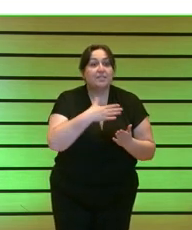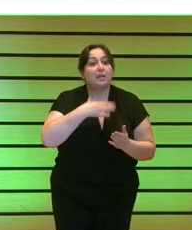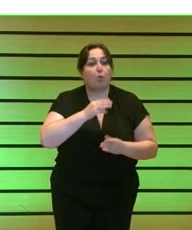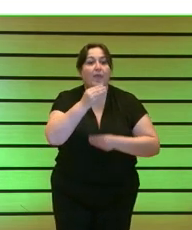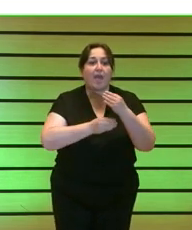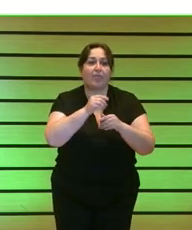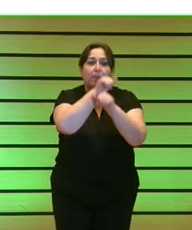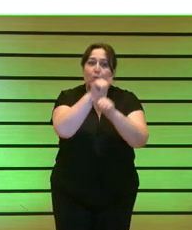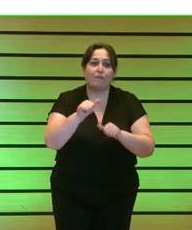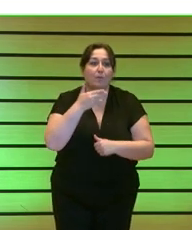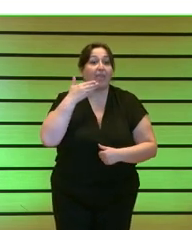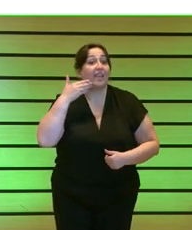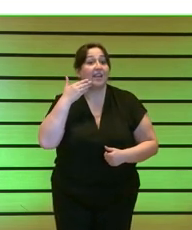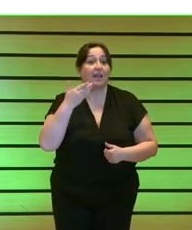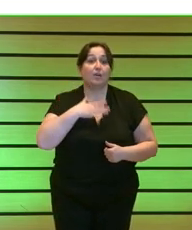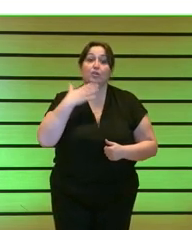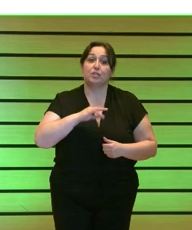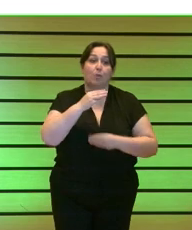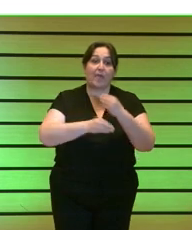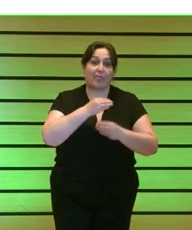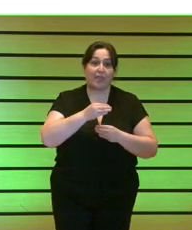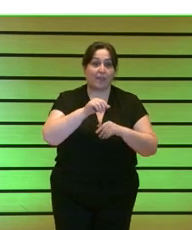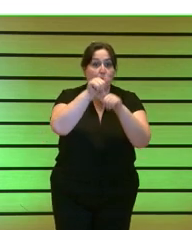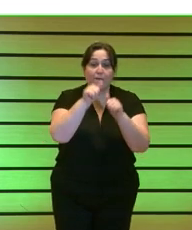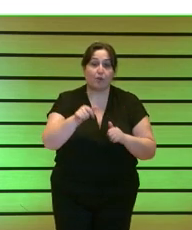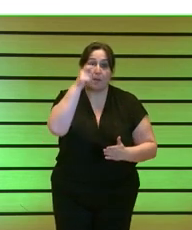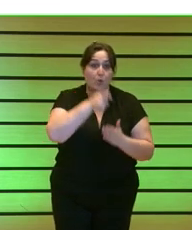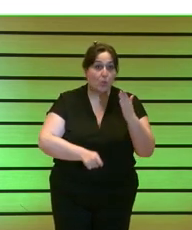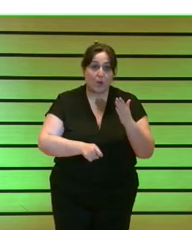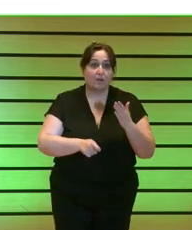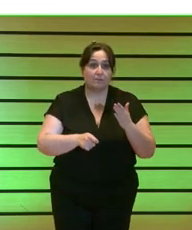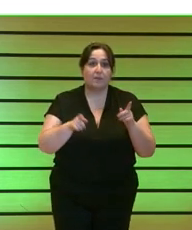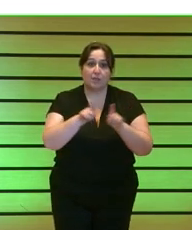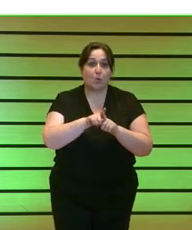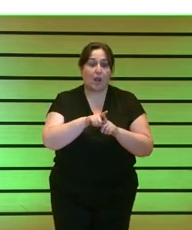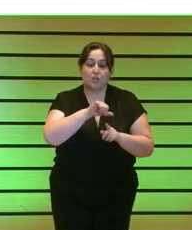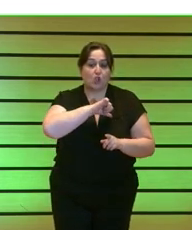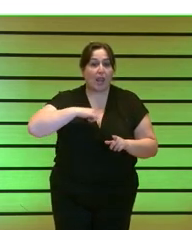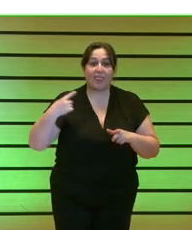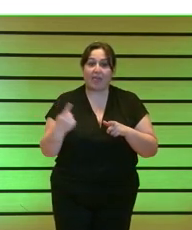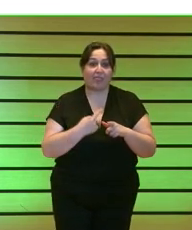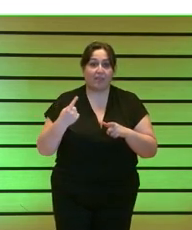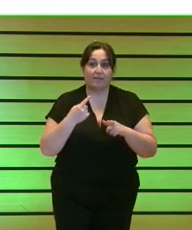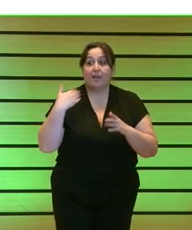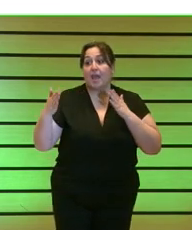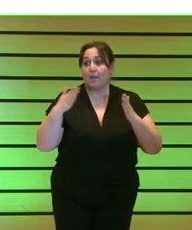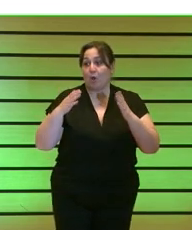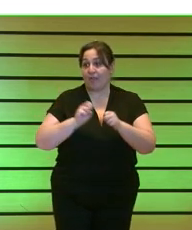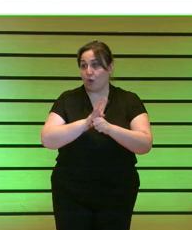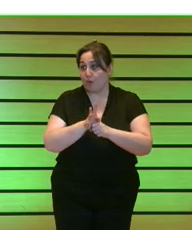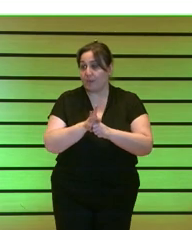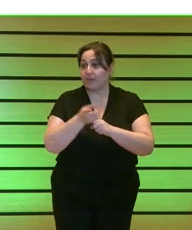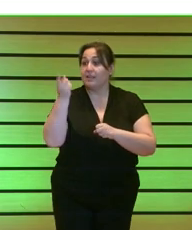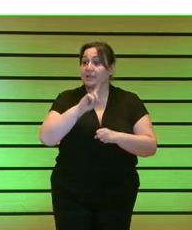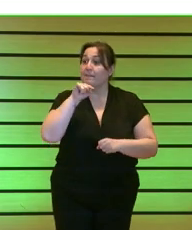una forma digna o se puede hacer de una forma durísima como ha sido en Soledad como ha sido durante la pandemia y también de Esto